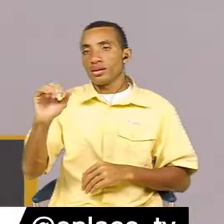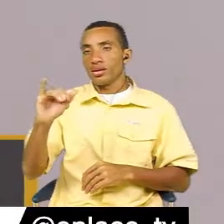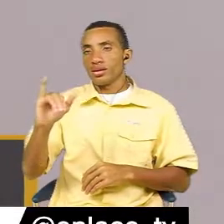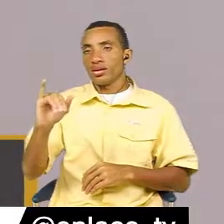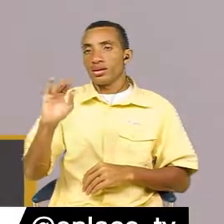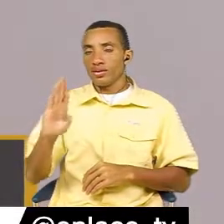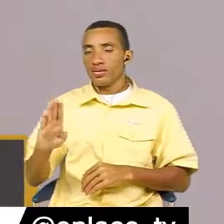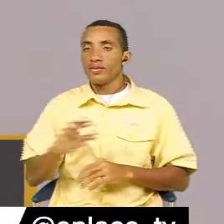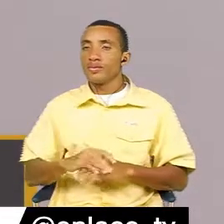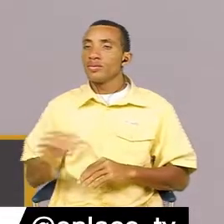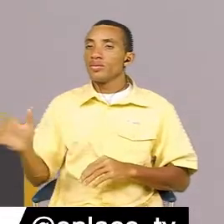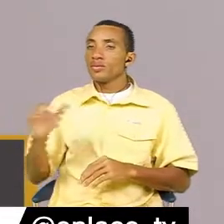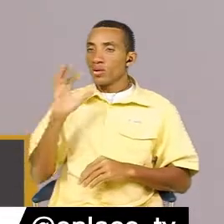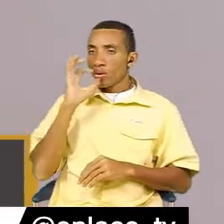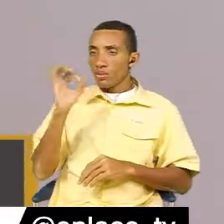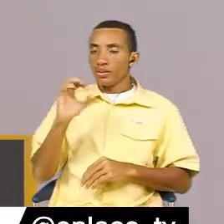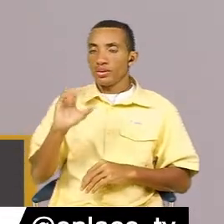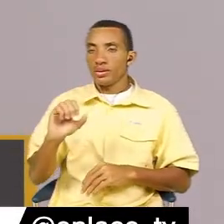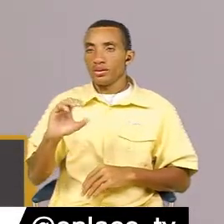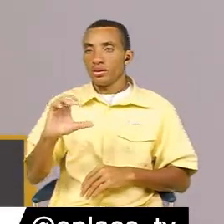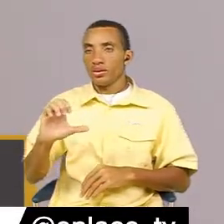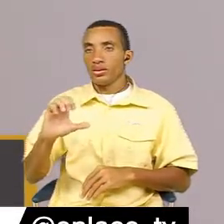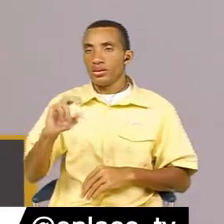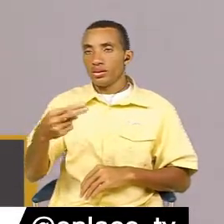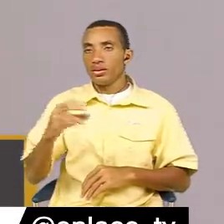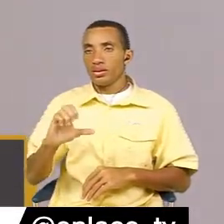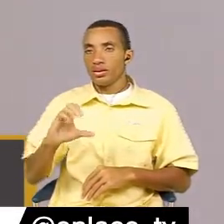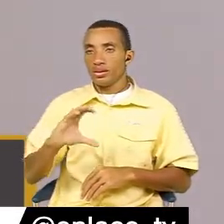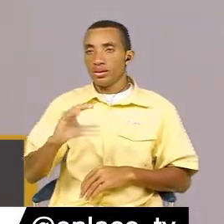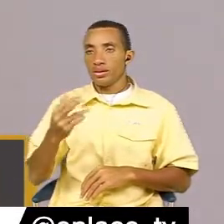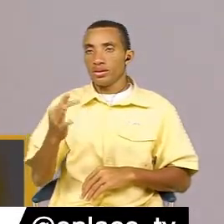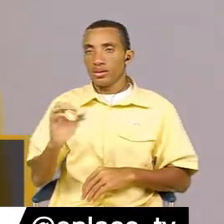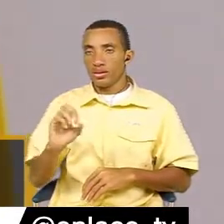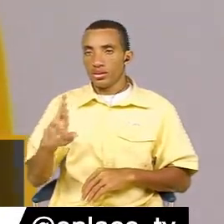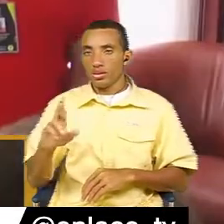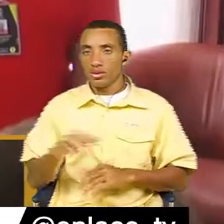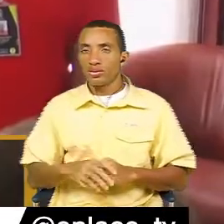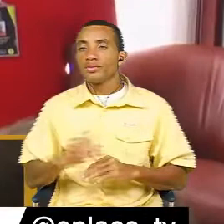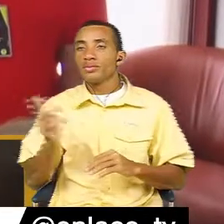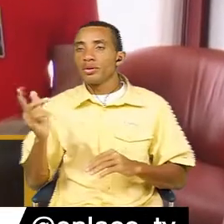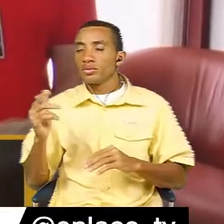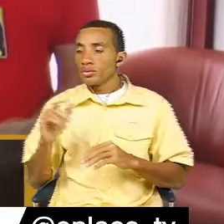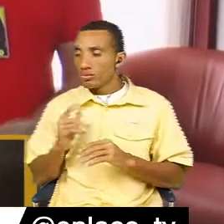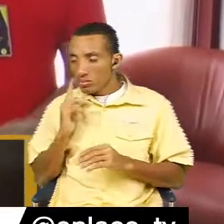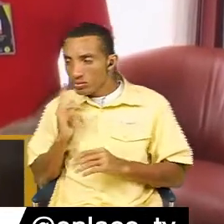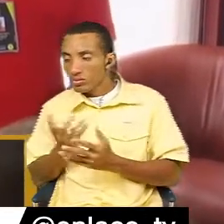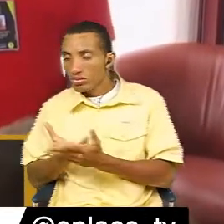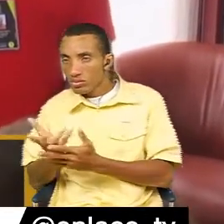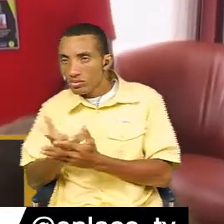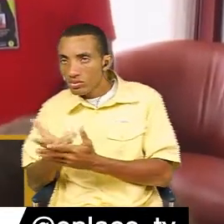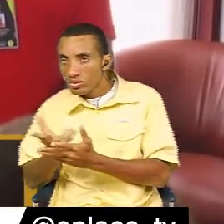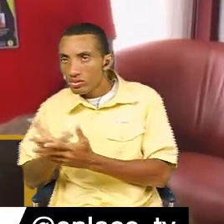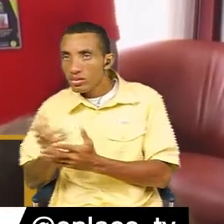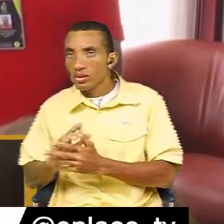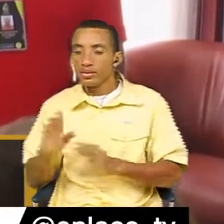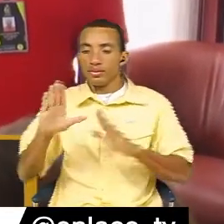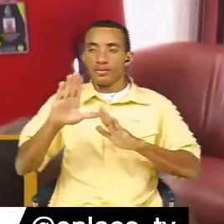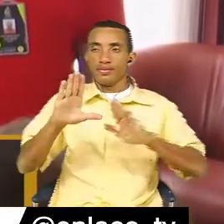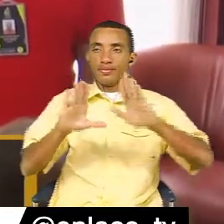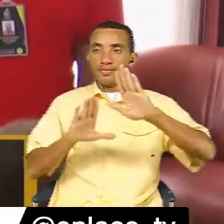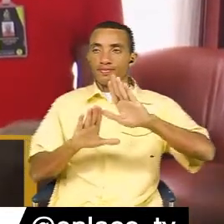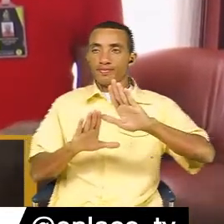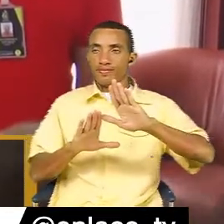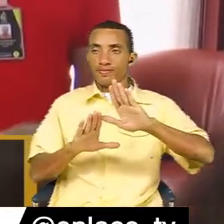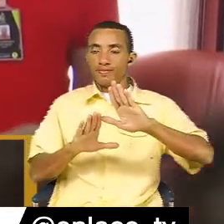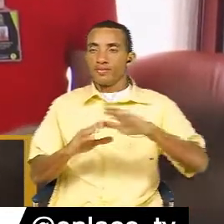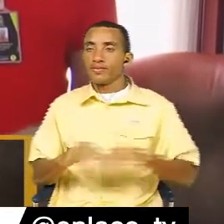doctor Héctor Torrado, quien pasó de ser el secretario de Salud a asumir cargo como asesor de la Oficina de Desarrollo Económico y Social del municipio. En